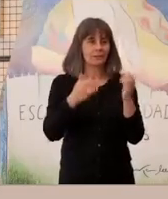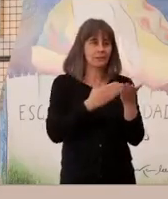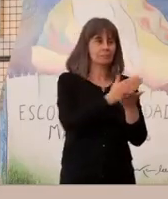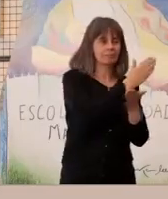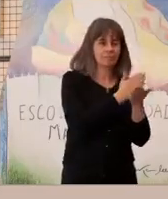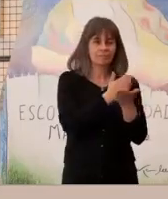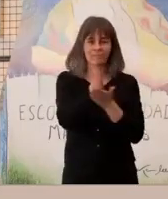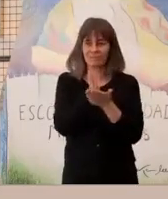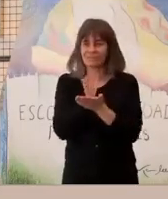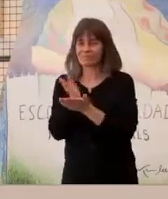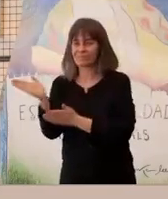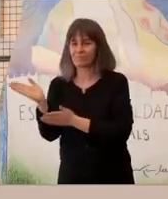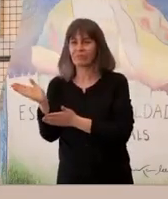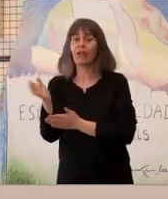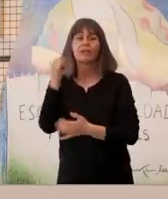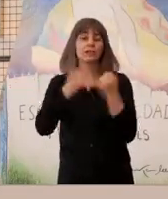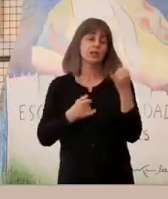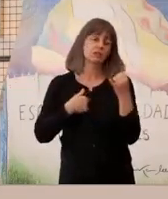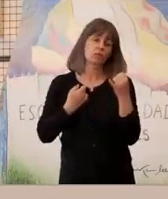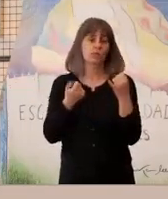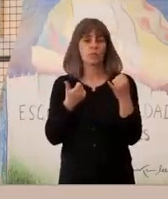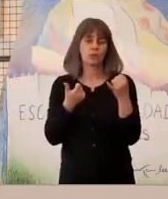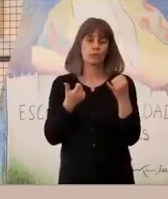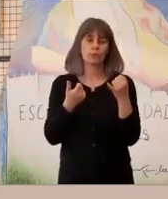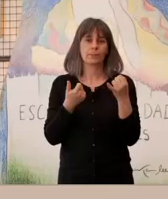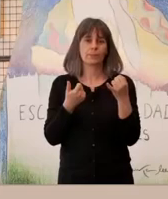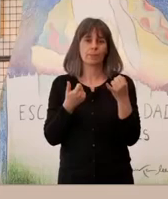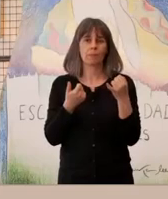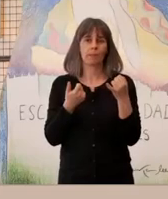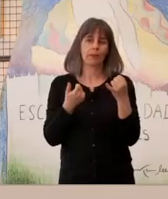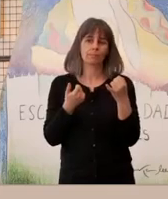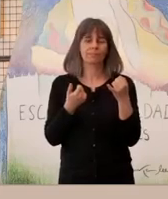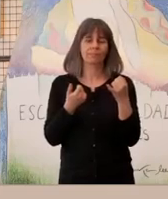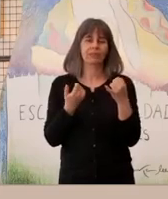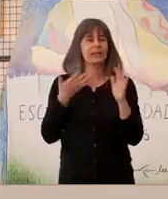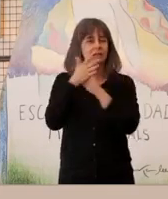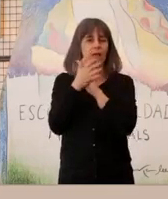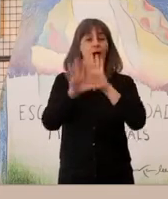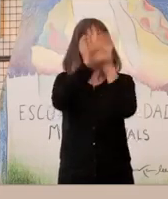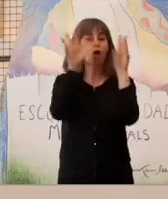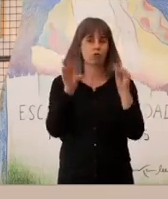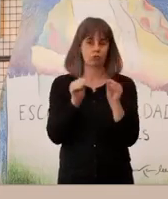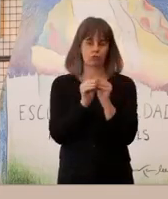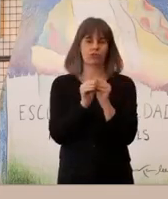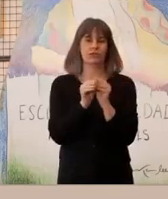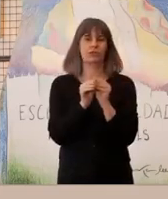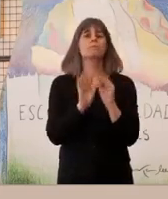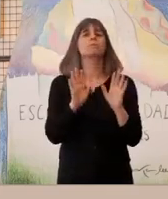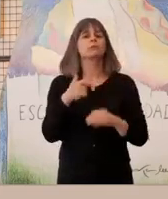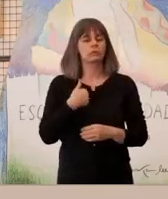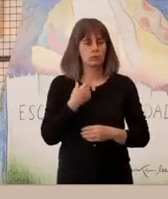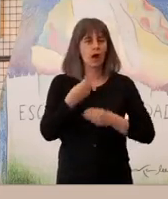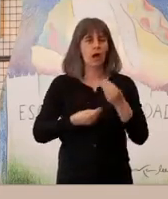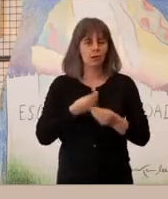y al final yo voy a hacer algunas voy a poner encima de la mesa algunas conclusiones pero lo voy a hacer